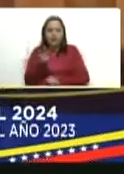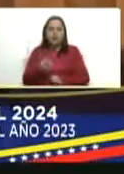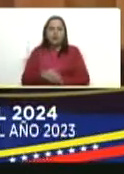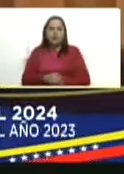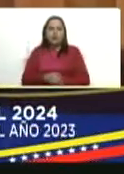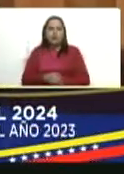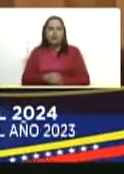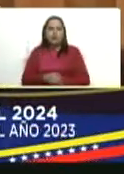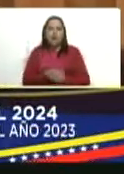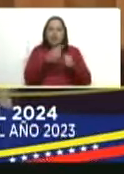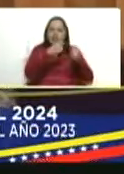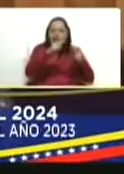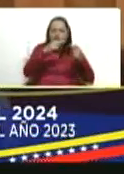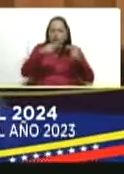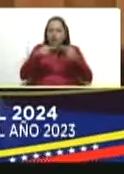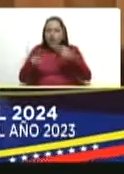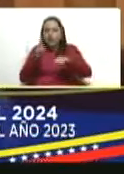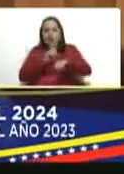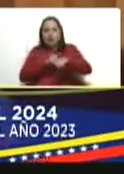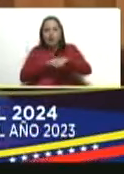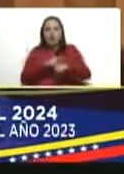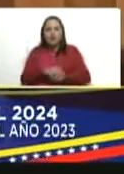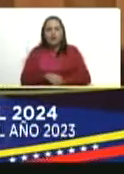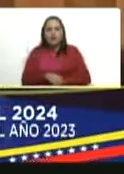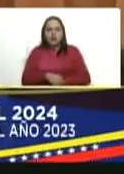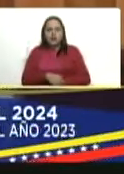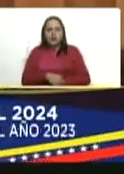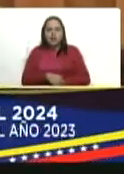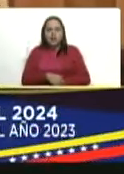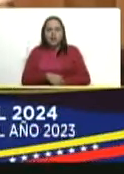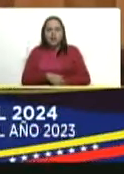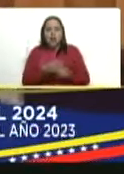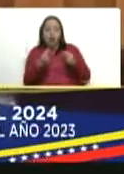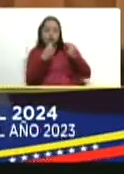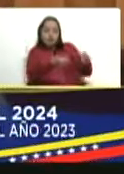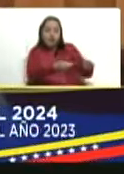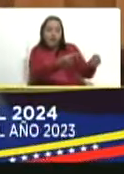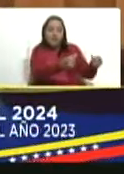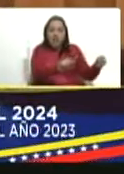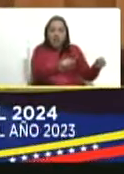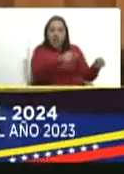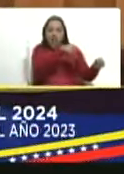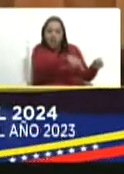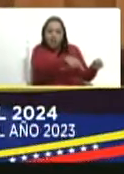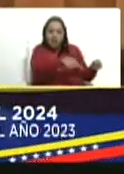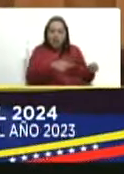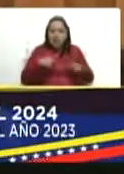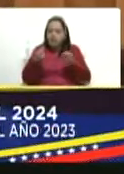con distintas etapas, caudillo por aquí, caudillo por allá,